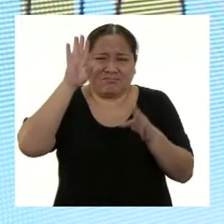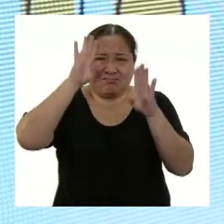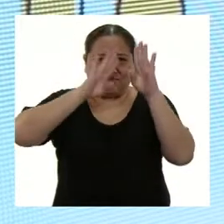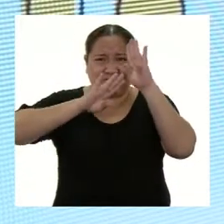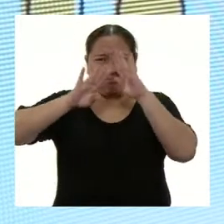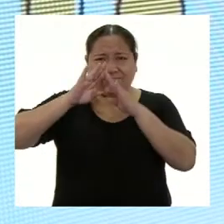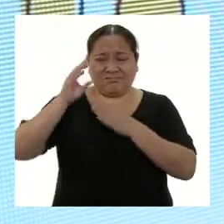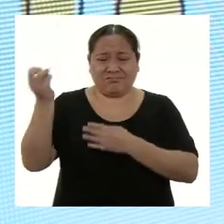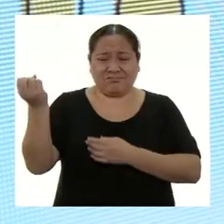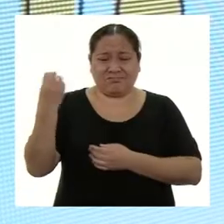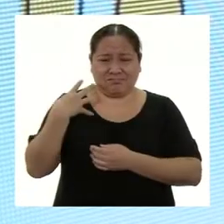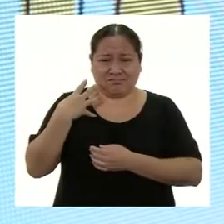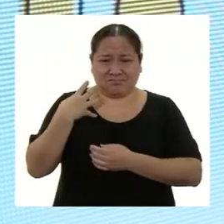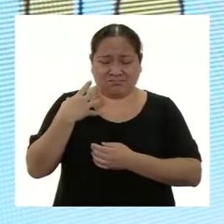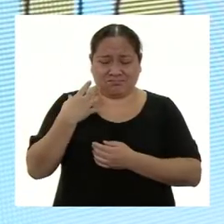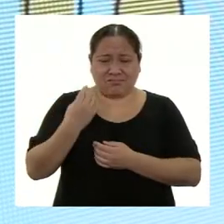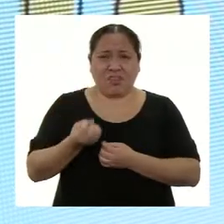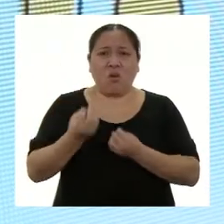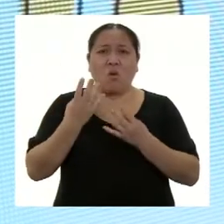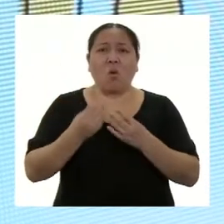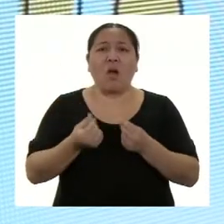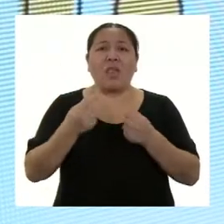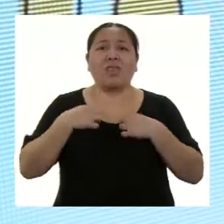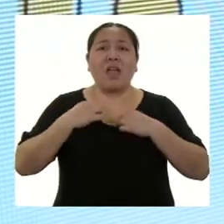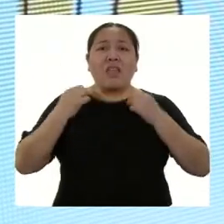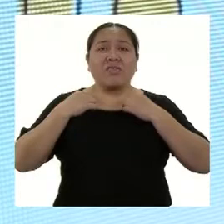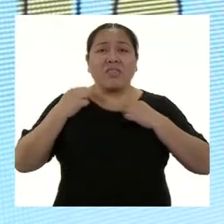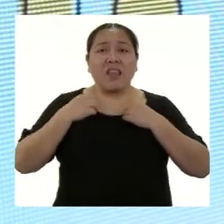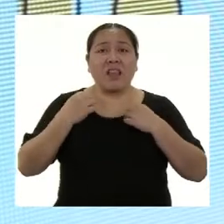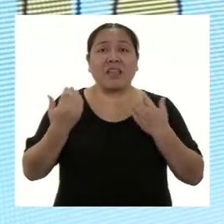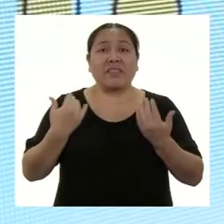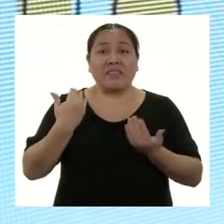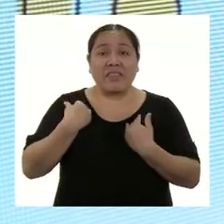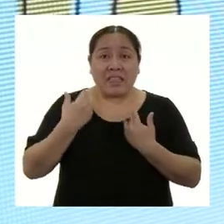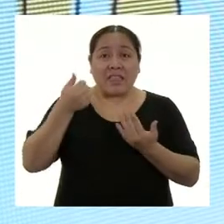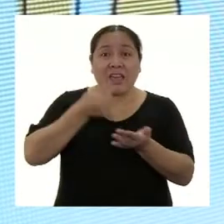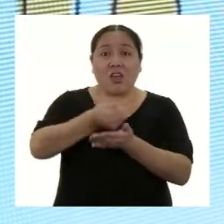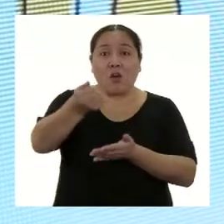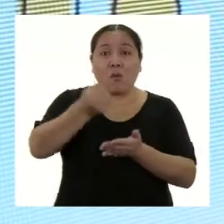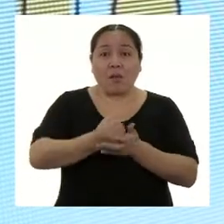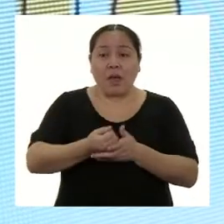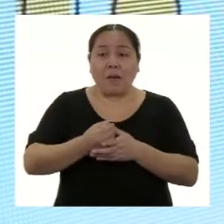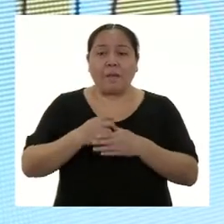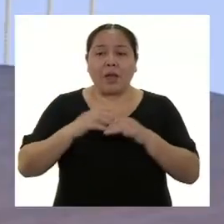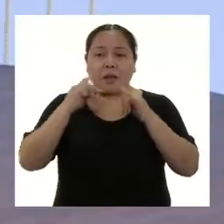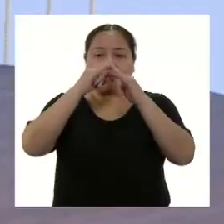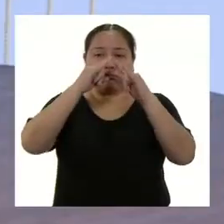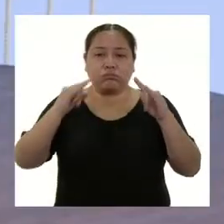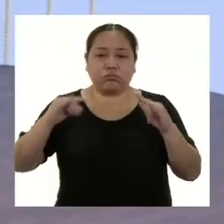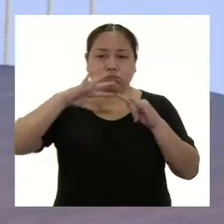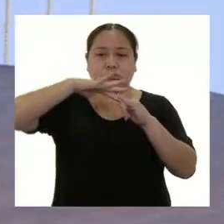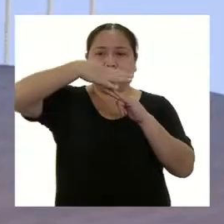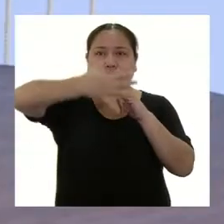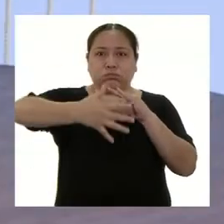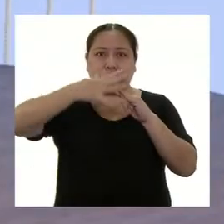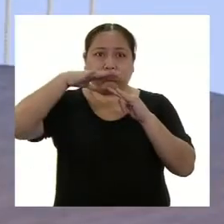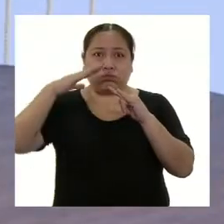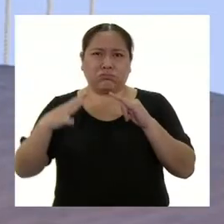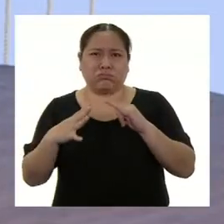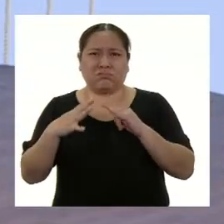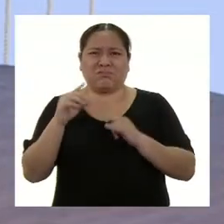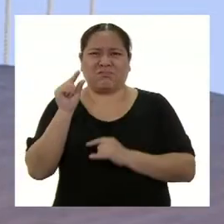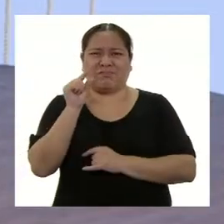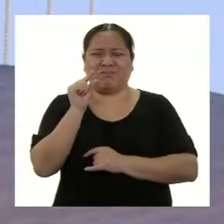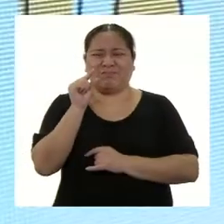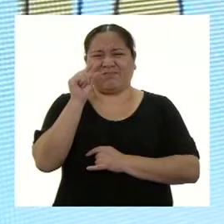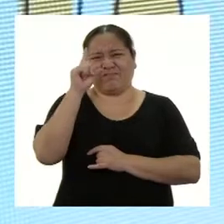me ha mandado a calcular cuánta tela aproximadamente tiene que comprar para cubrir toda una carpa entera. Y se me está haciendo un